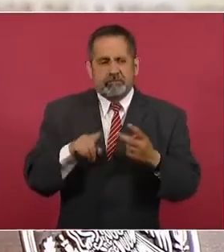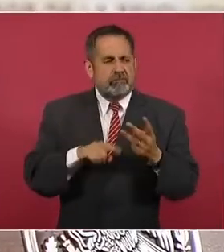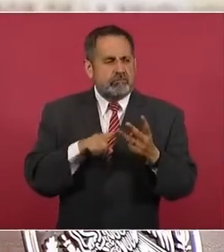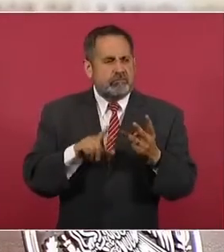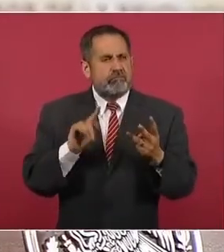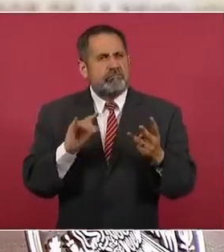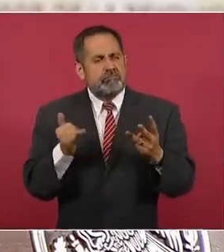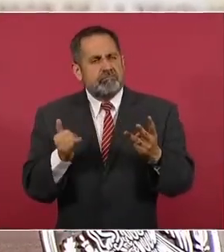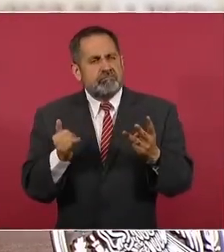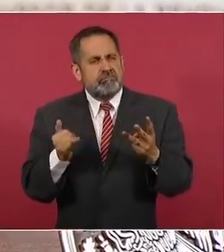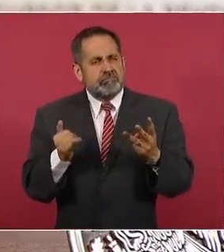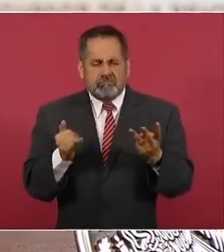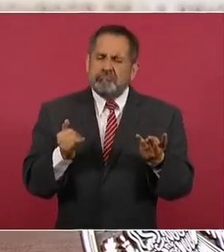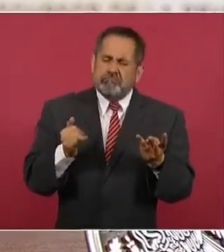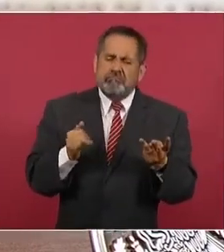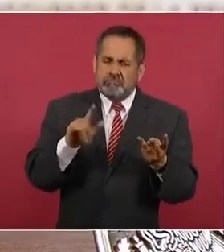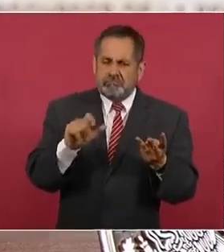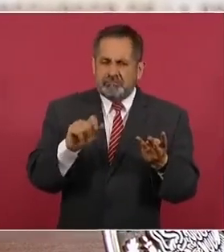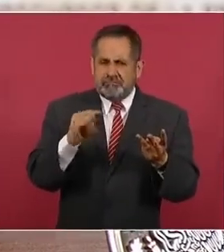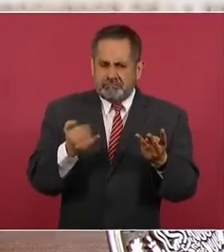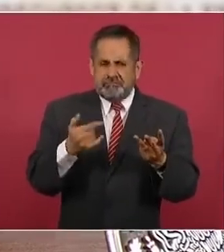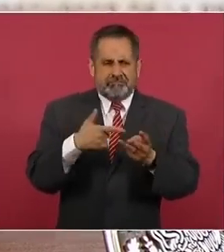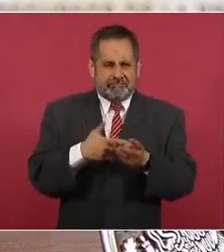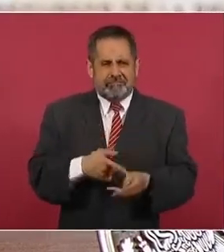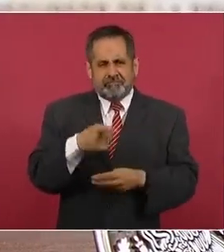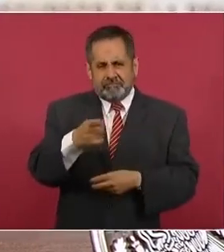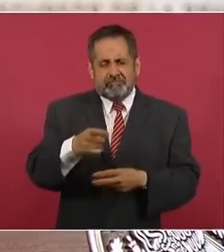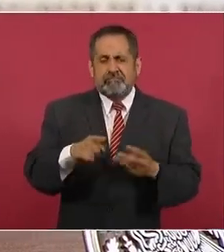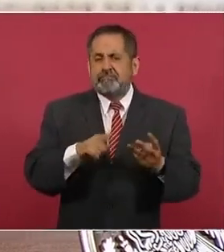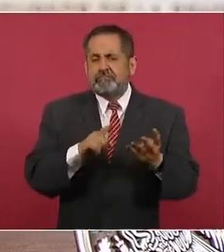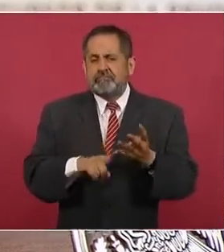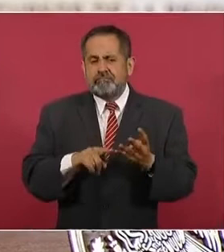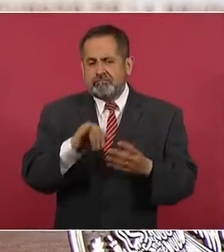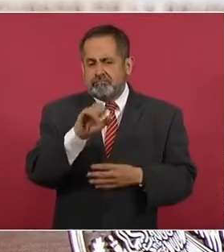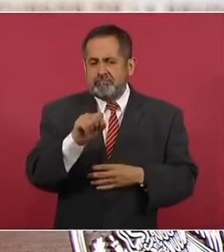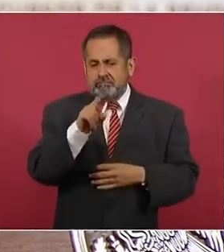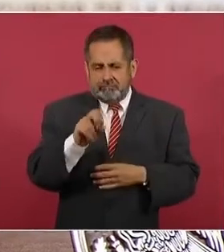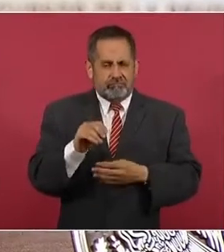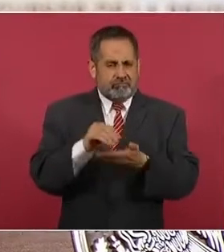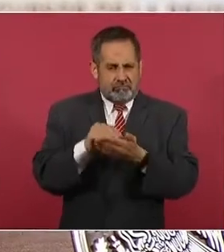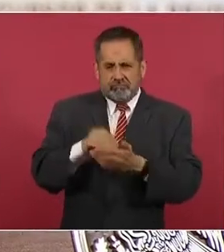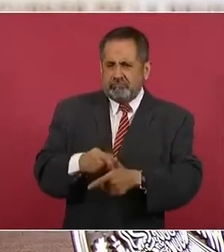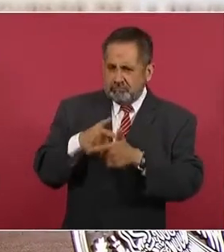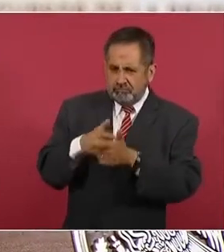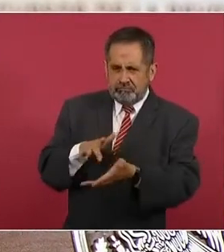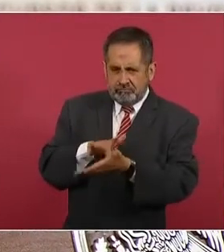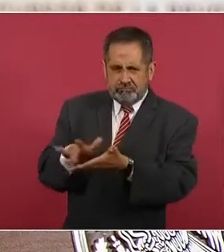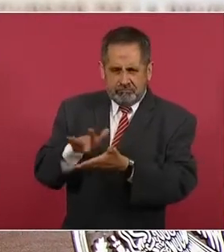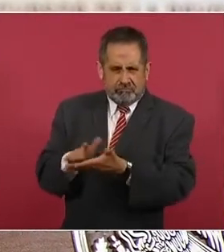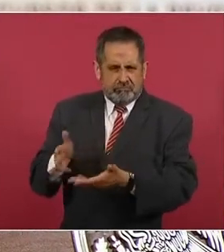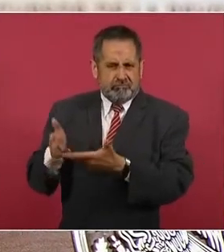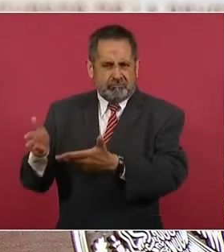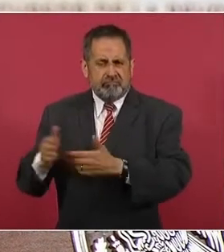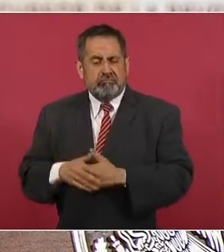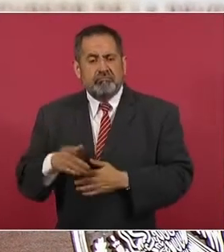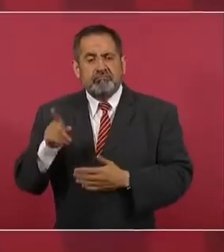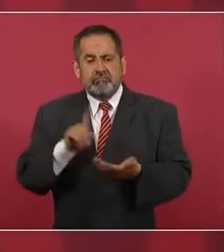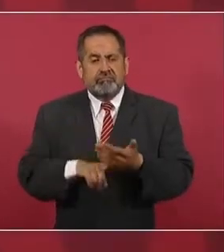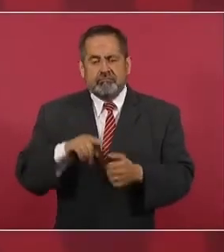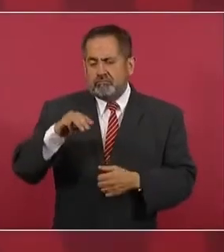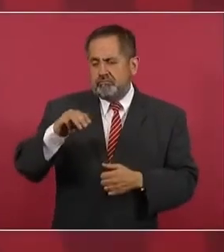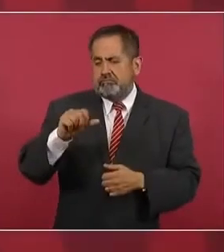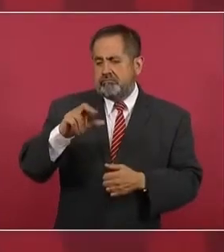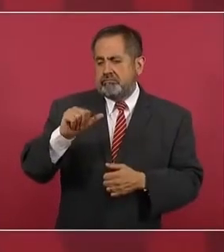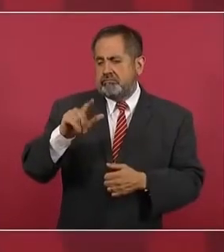Leti Ramírez va a seguir. Así es. Y Jesús apoyando. Muchas gracias, Jesús. Y María Luisa